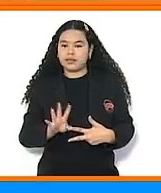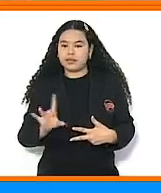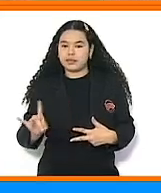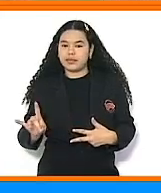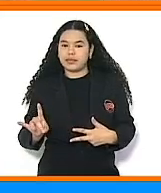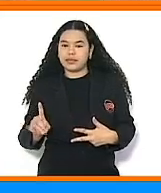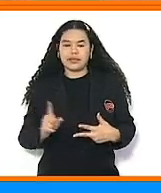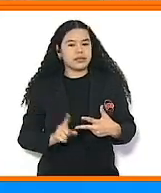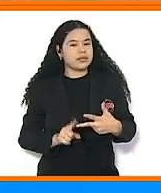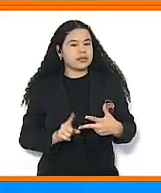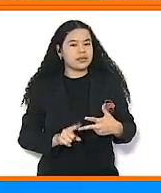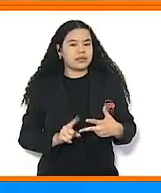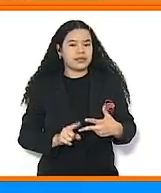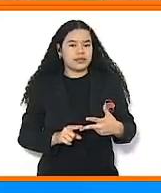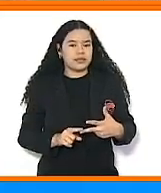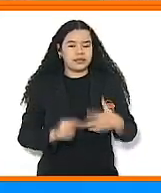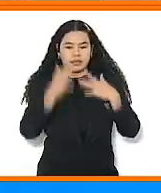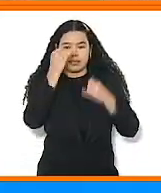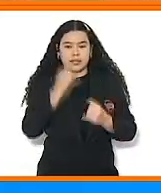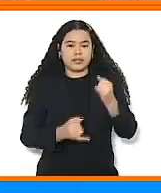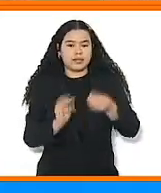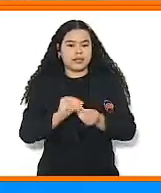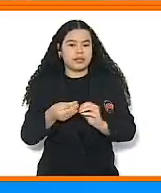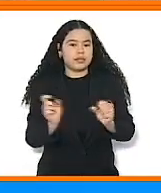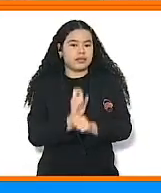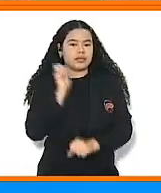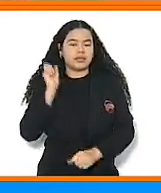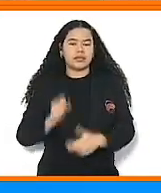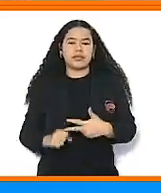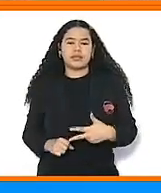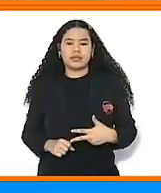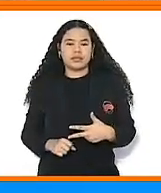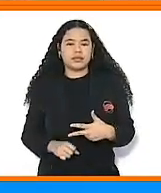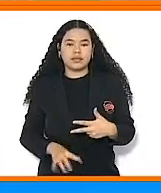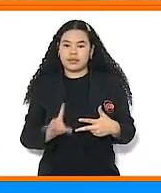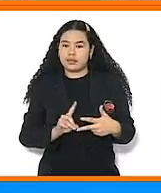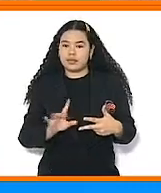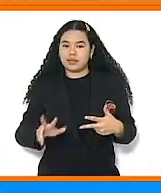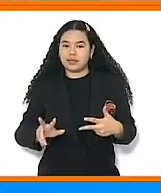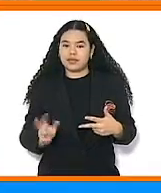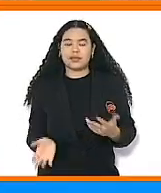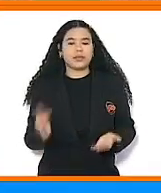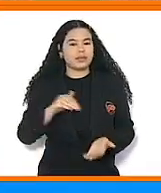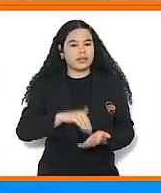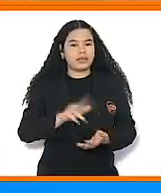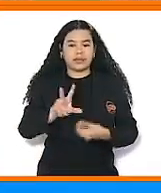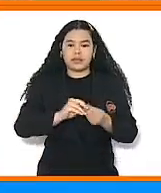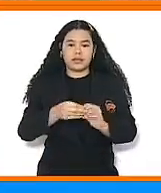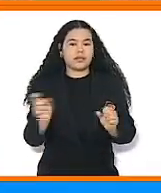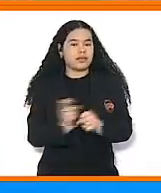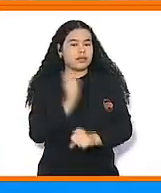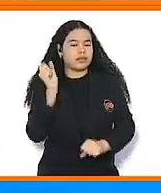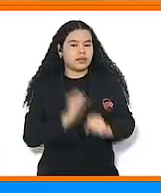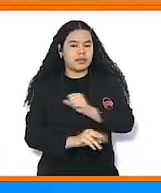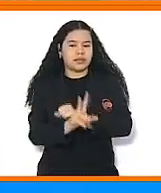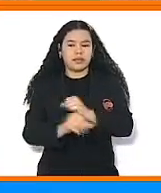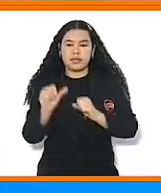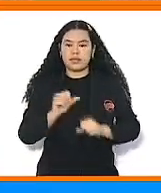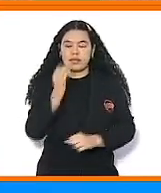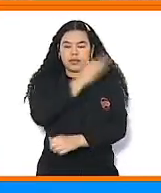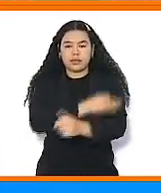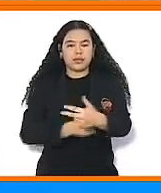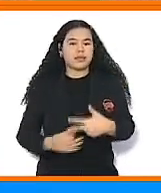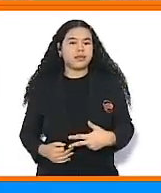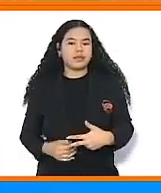48. Tercer y último número ganador, 83. Los tres números ganadores para Pega 3 en esta tarde